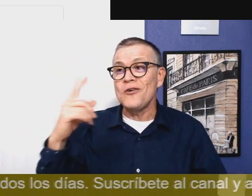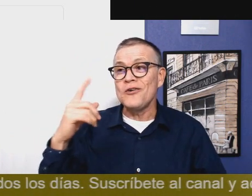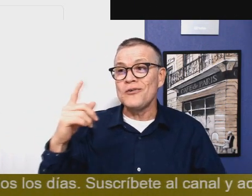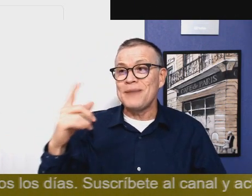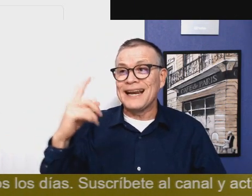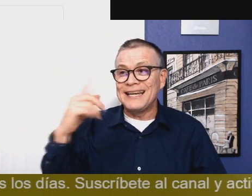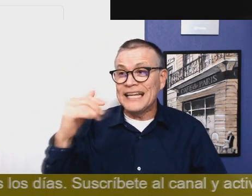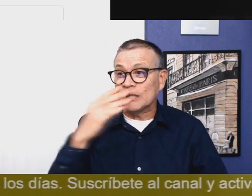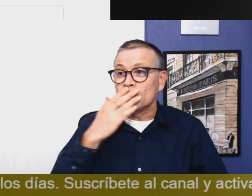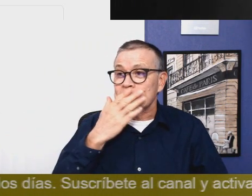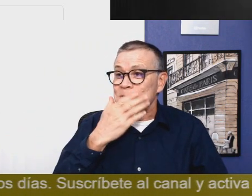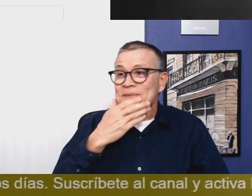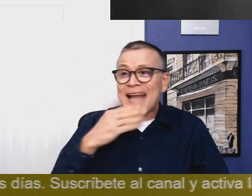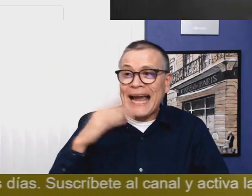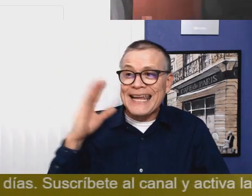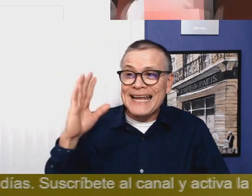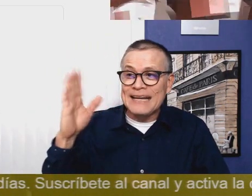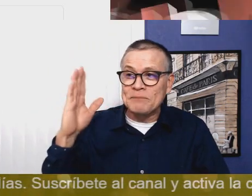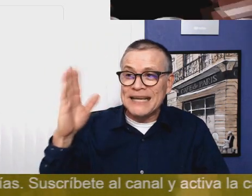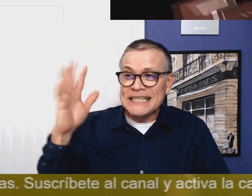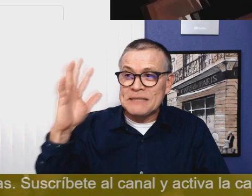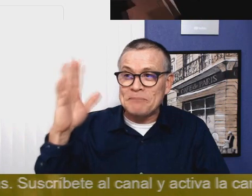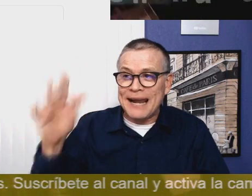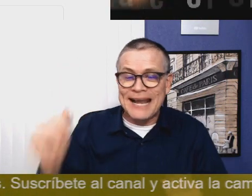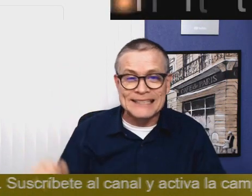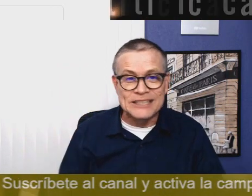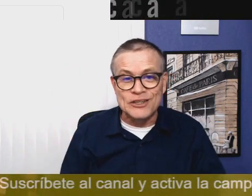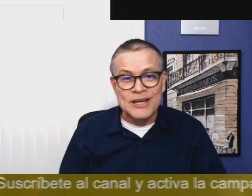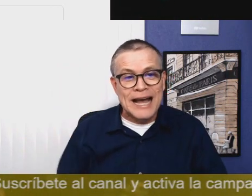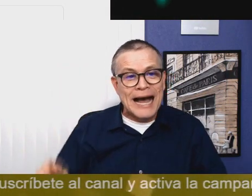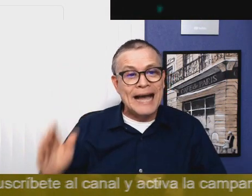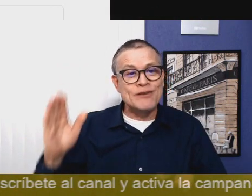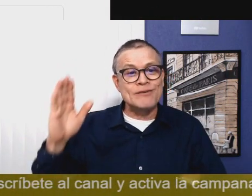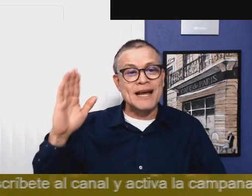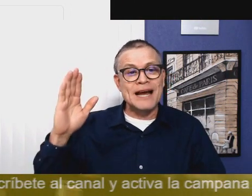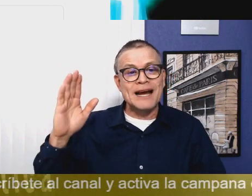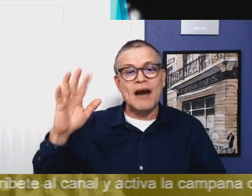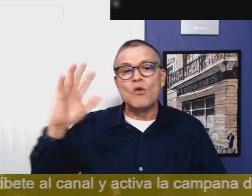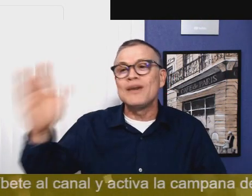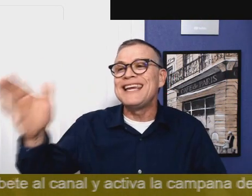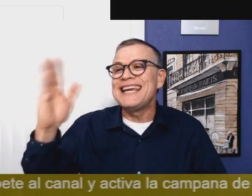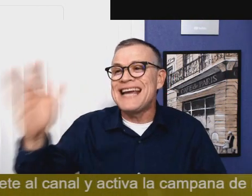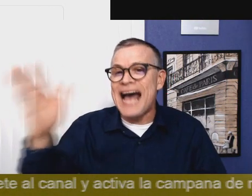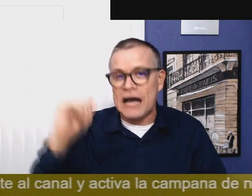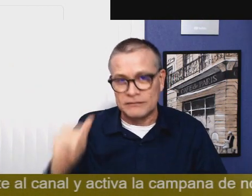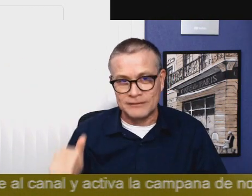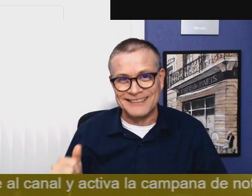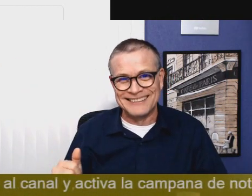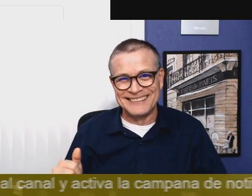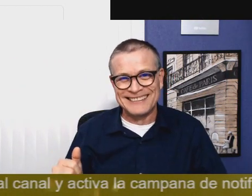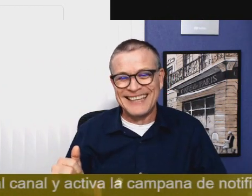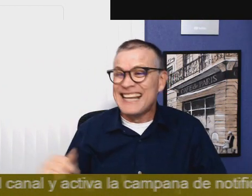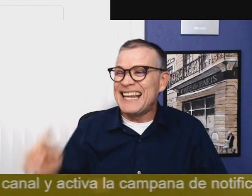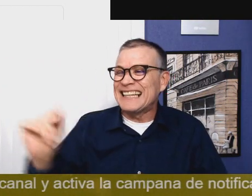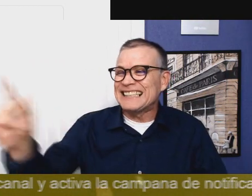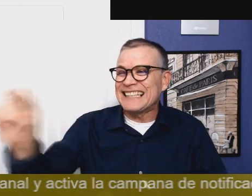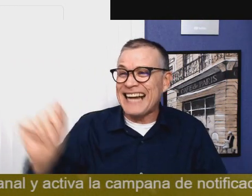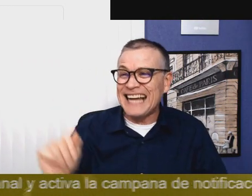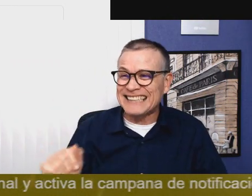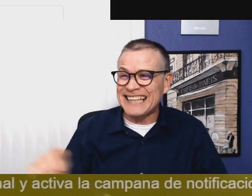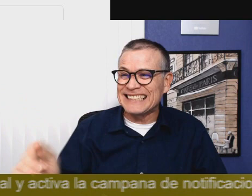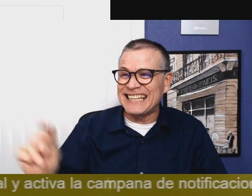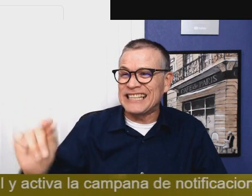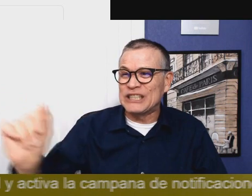no, manito, ahí en pinche palacio hay una jauría de